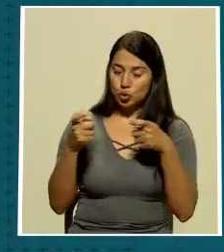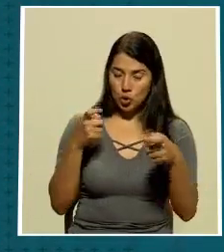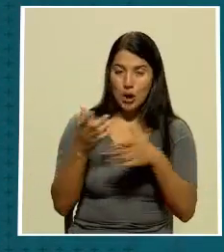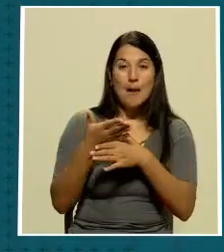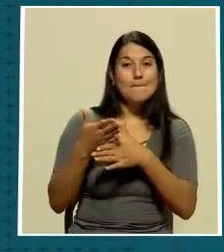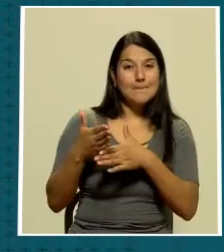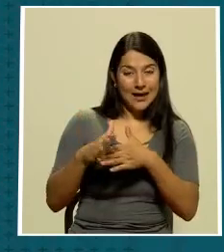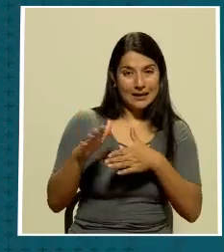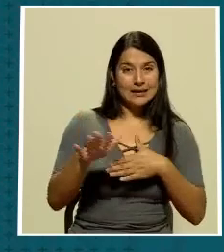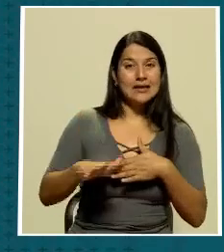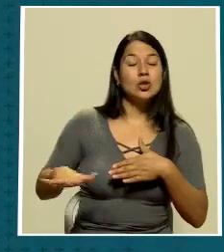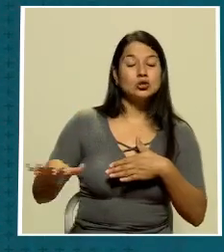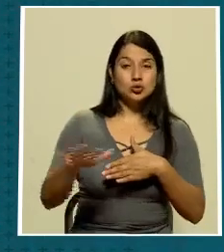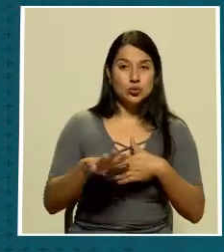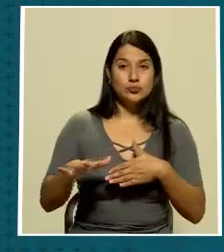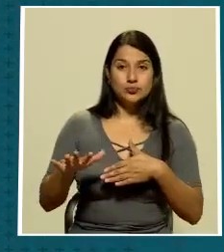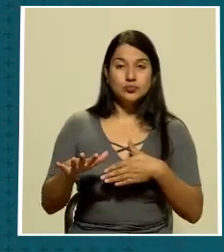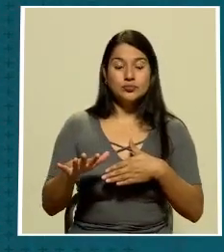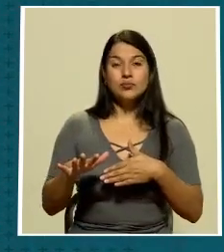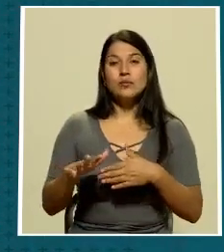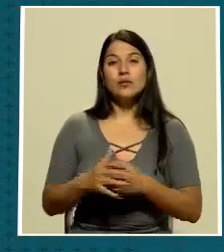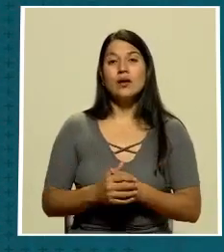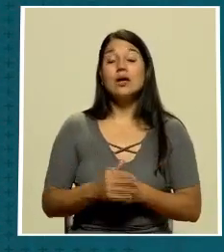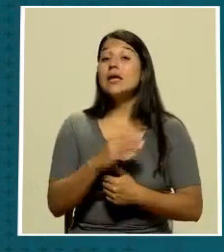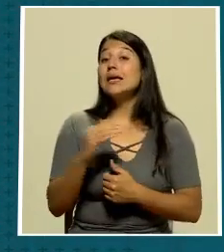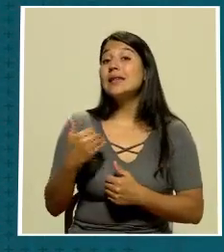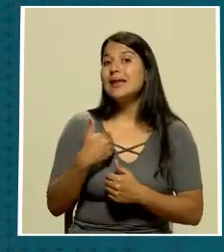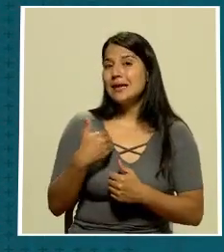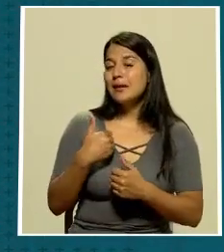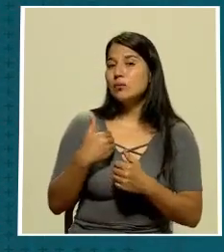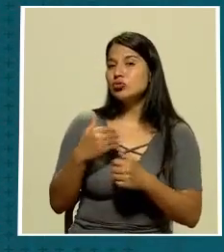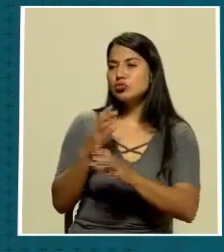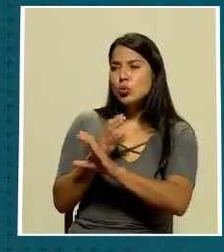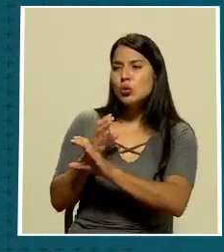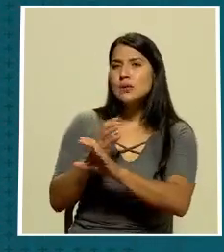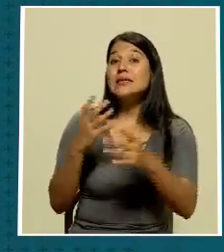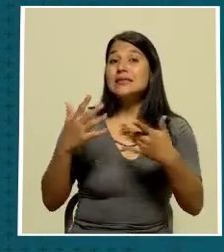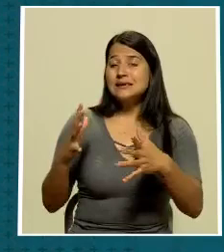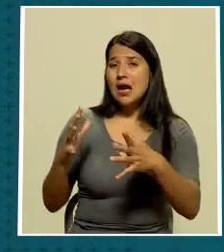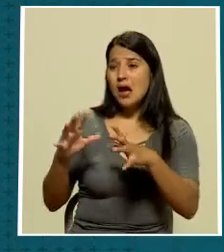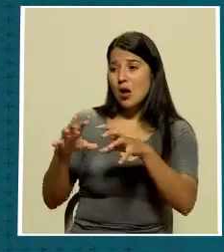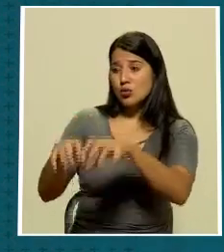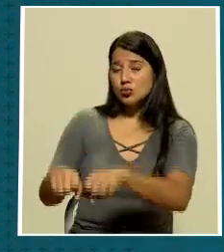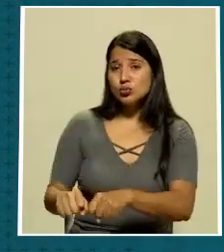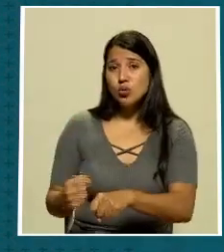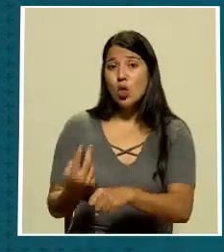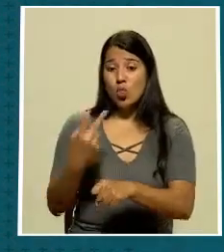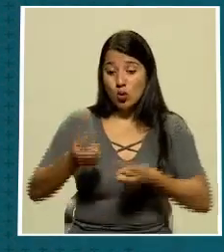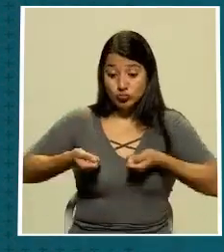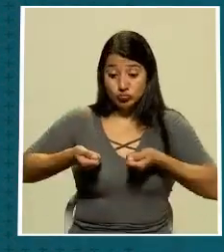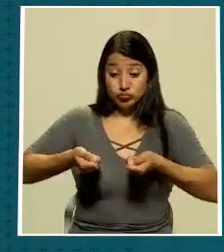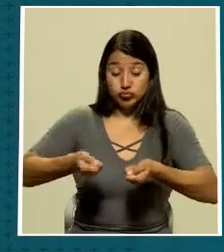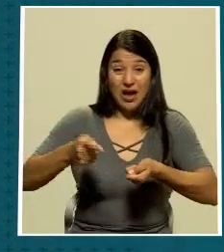También tenemos unas quemas importantes en las rutas alternas. Ya decomisamos un par de carretillos literalmente llenos de piedras que